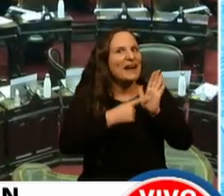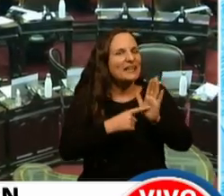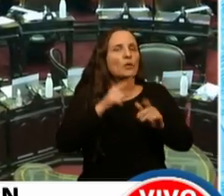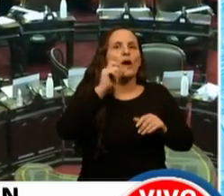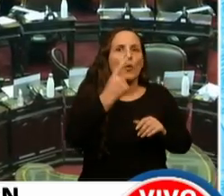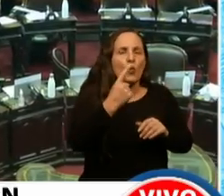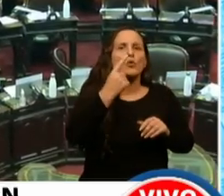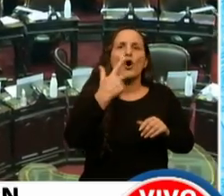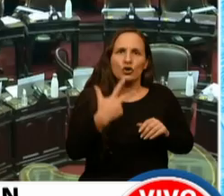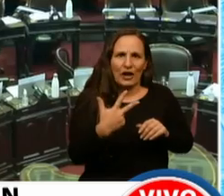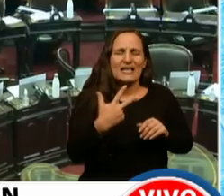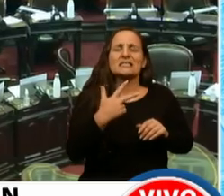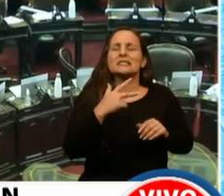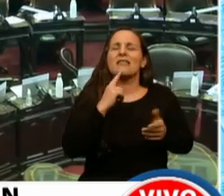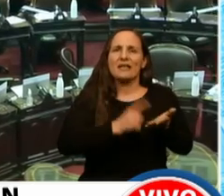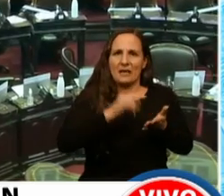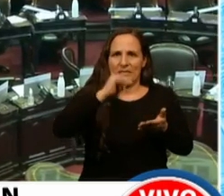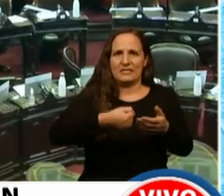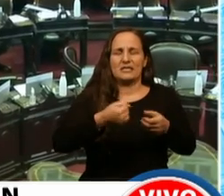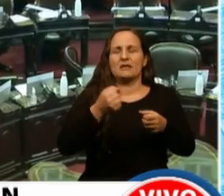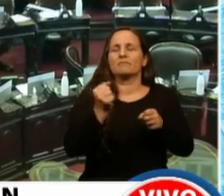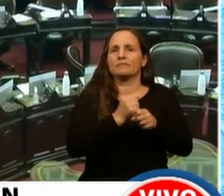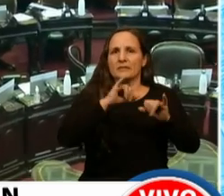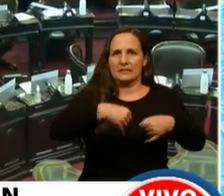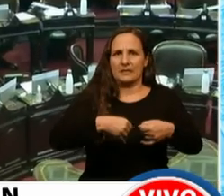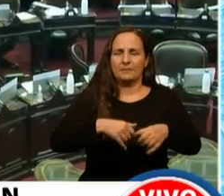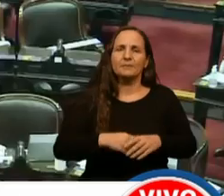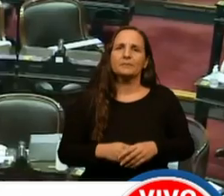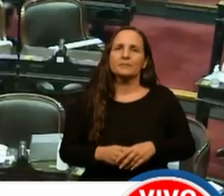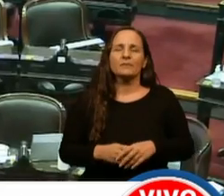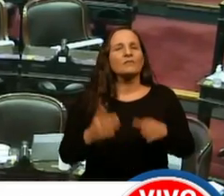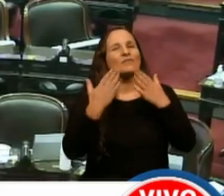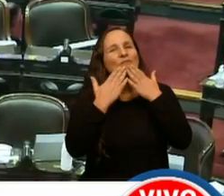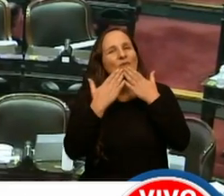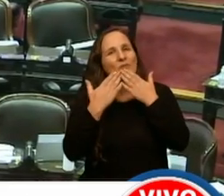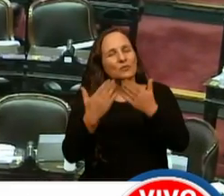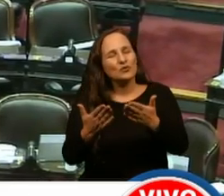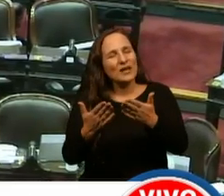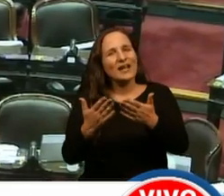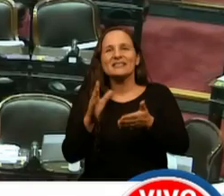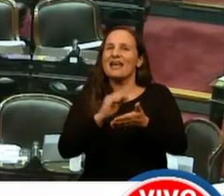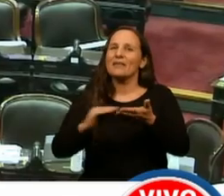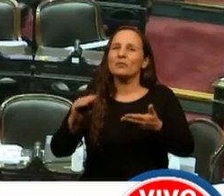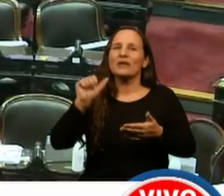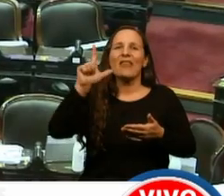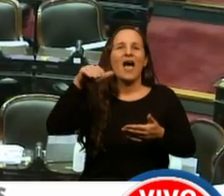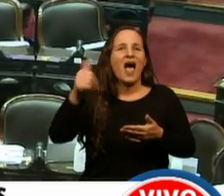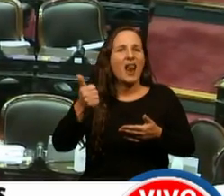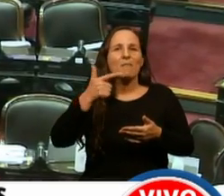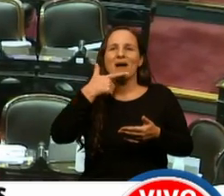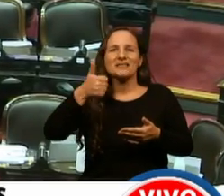1 y 3 del dictamen muchas gracias muchas gracias diputada almas apague